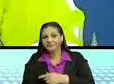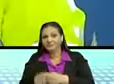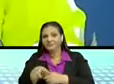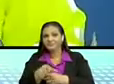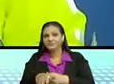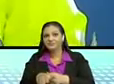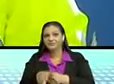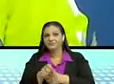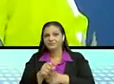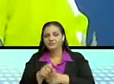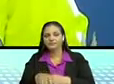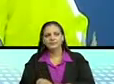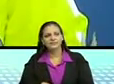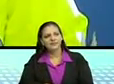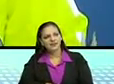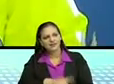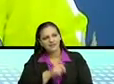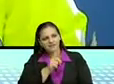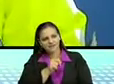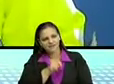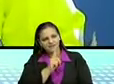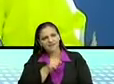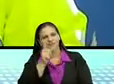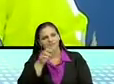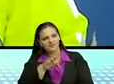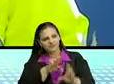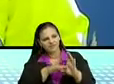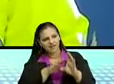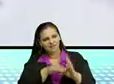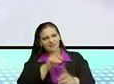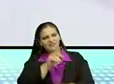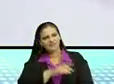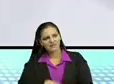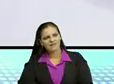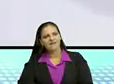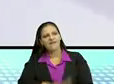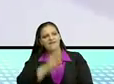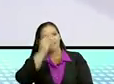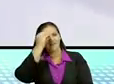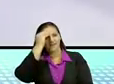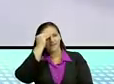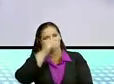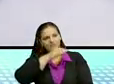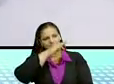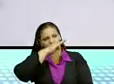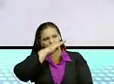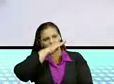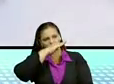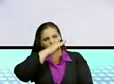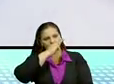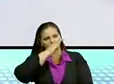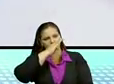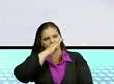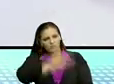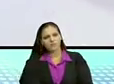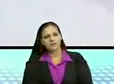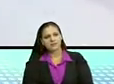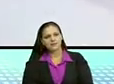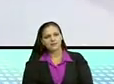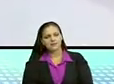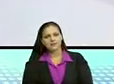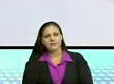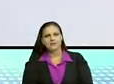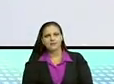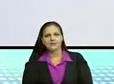picado. Y dejar un delincuente picado es como usted a una culebra, solamente le haga así. Se culebra bien y le pica. ¿Y sabes cómo